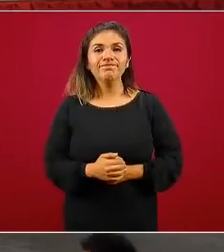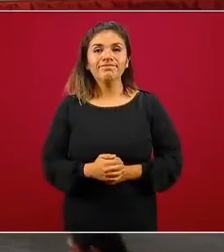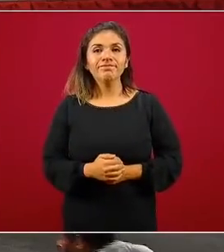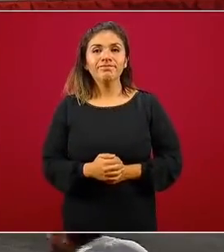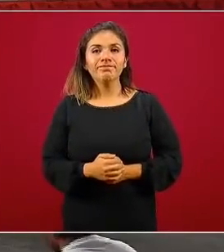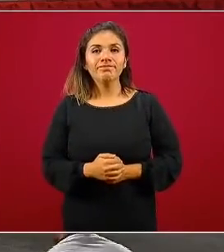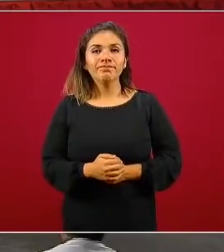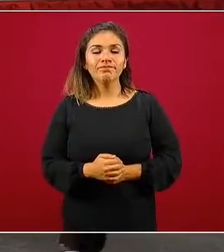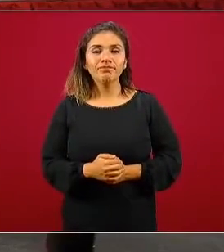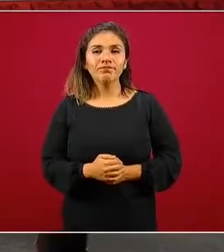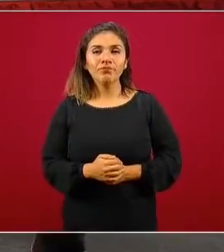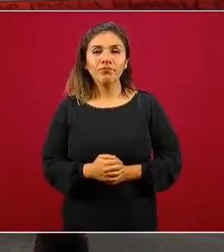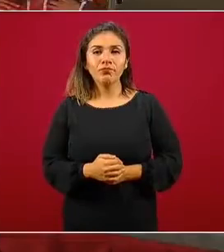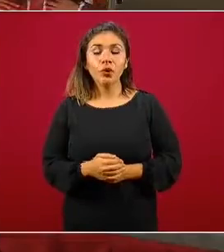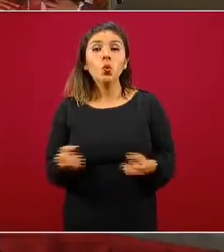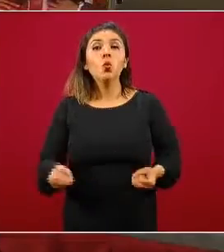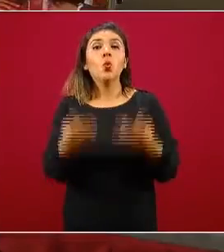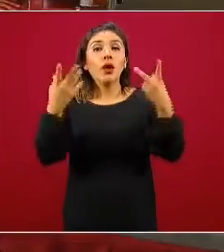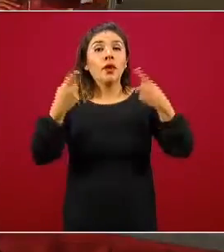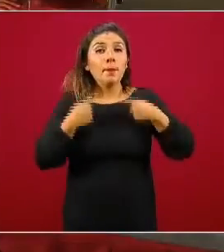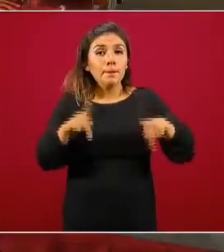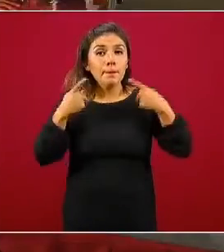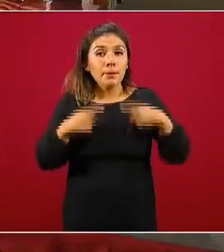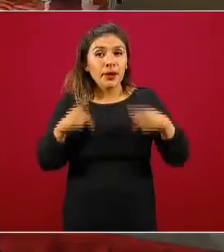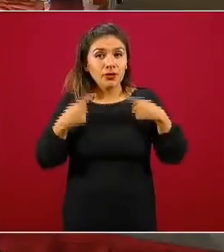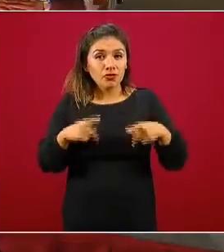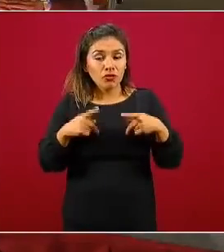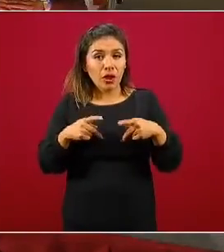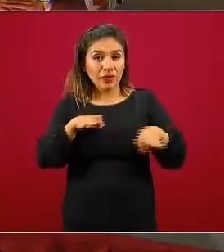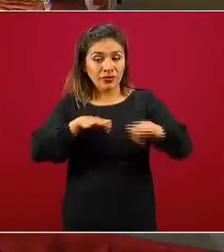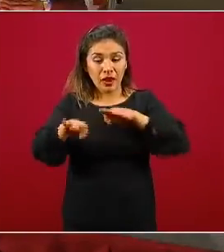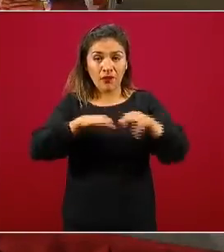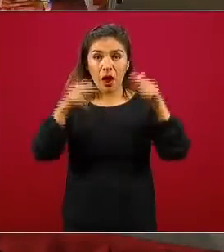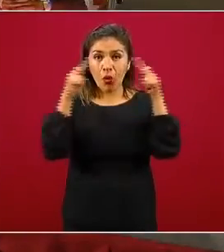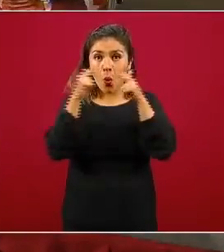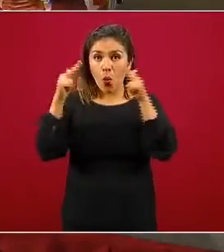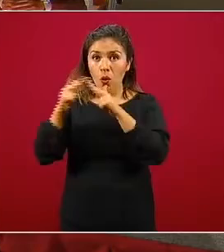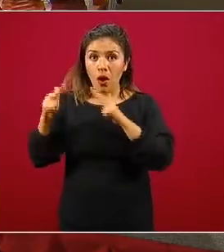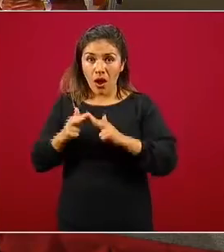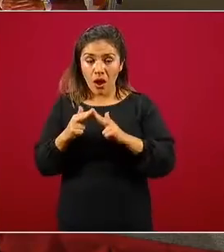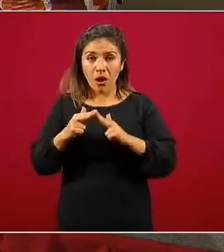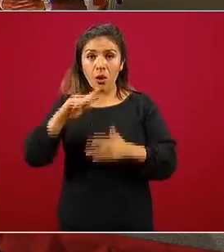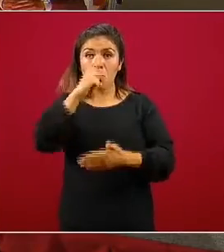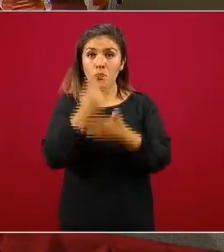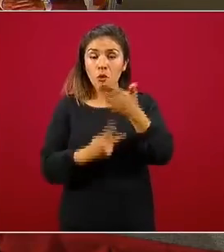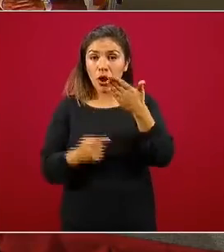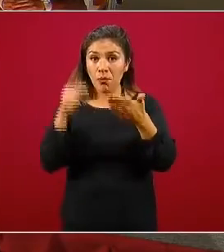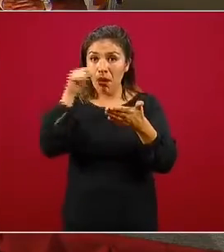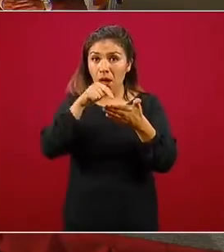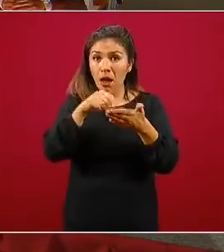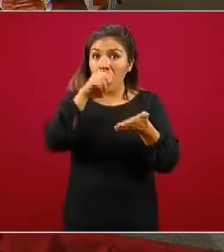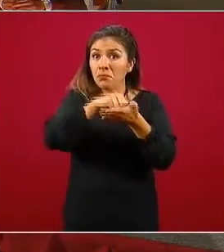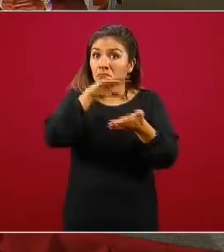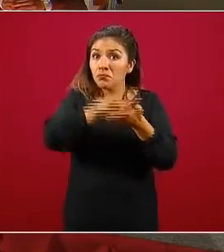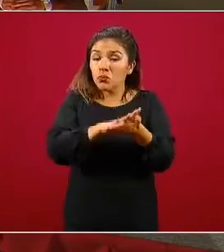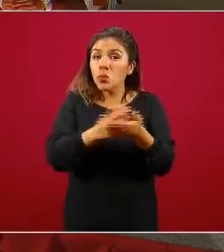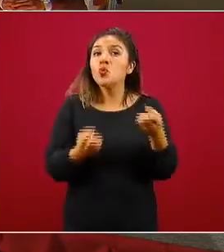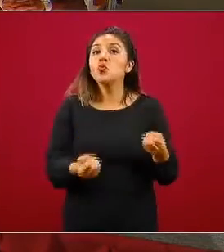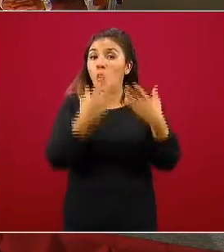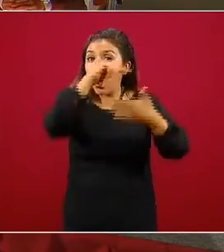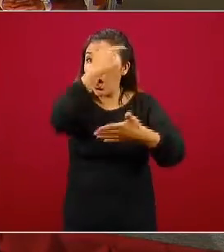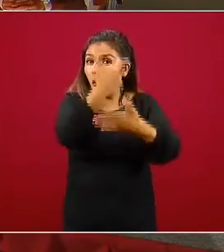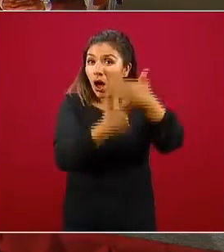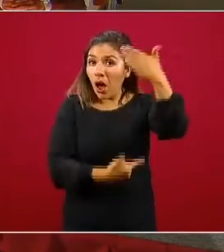Del número total de las personas trabajadoras del hogar que están en el programa piloto, no tenemos un reporte de un